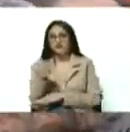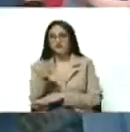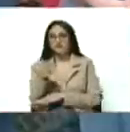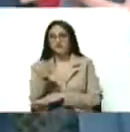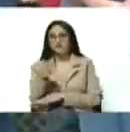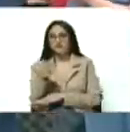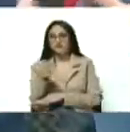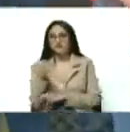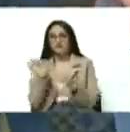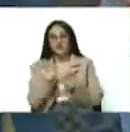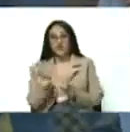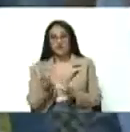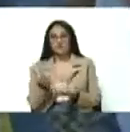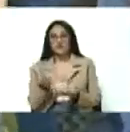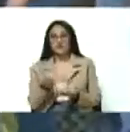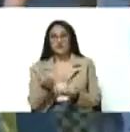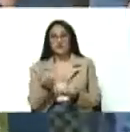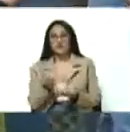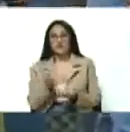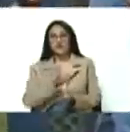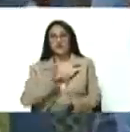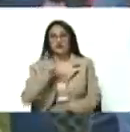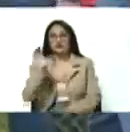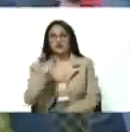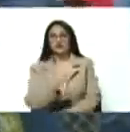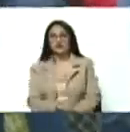Con modelo y todo, ¿eh? Con modelo del Estado.